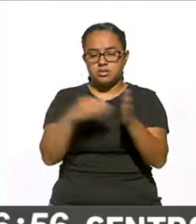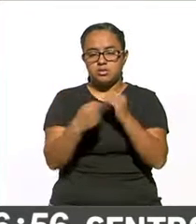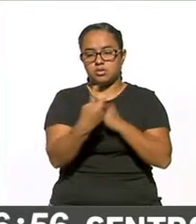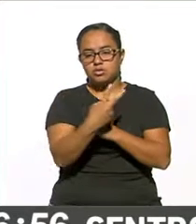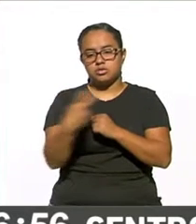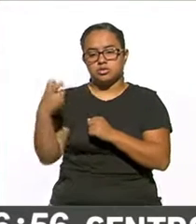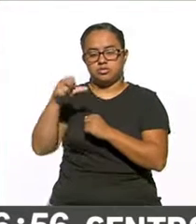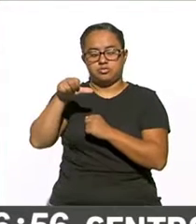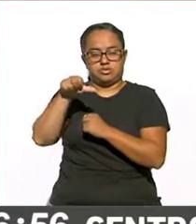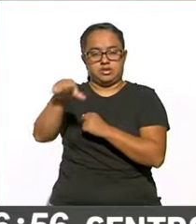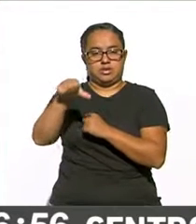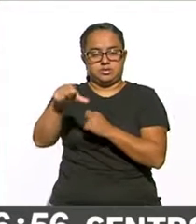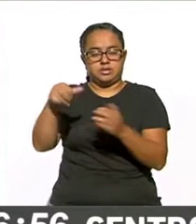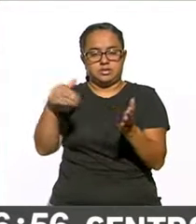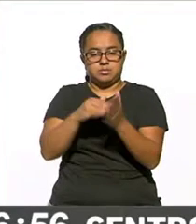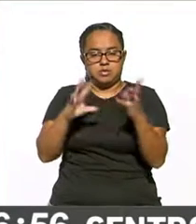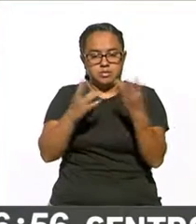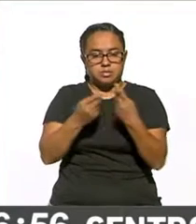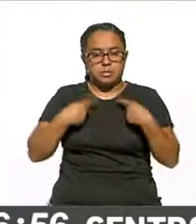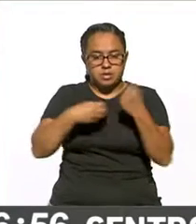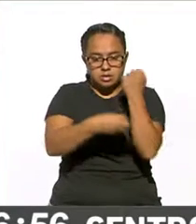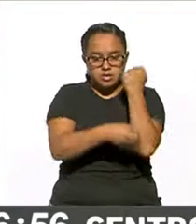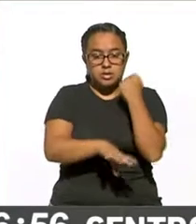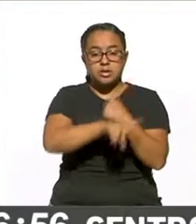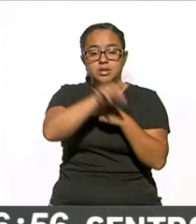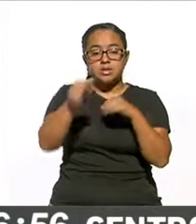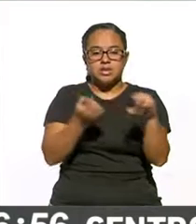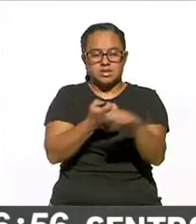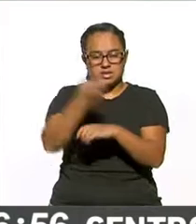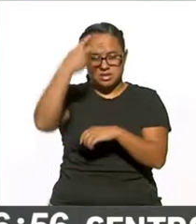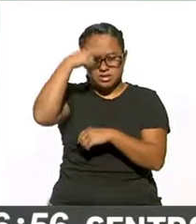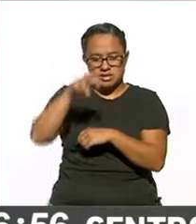164,216 ya en el acumulado. Luego vendría el Estado de México,